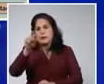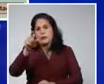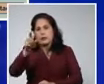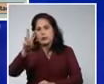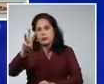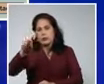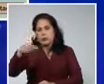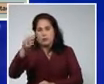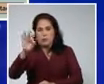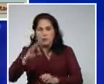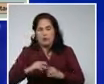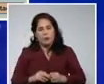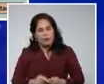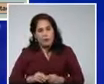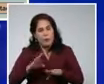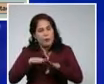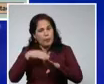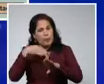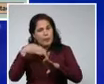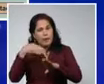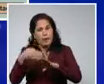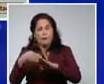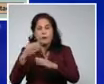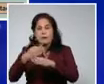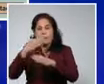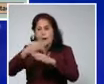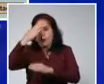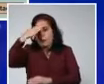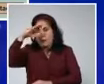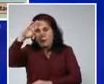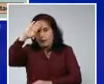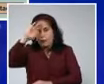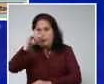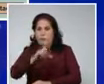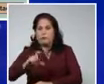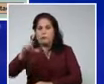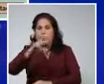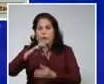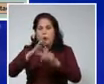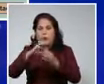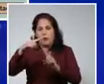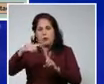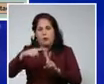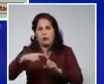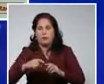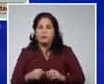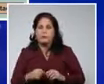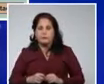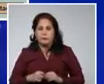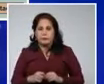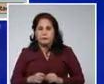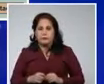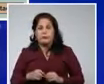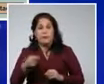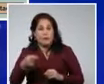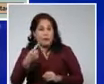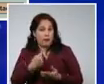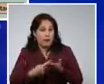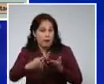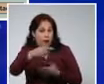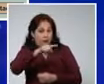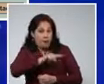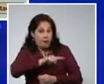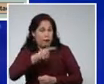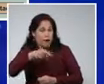113,8 y después le siguen Santiago de Cuba, Camagüey, Guantánamo. En relación con el día anterior,